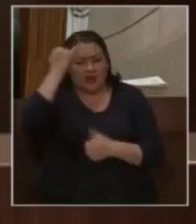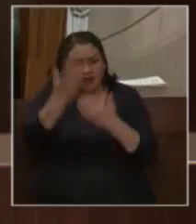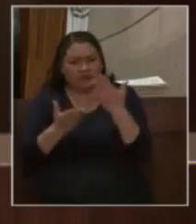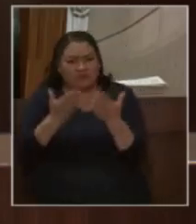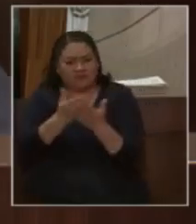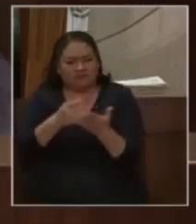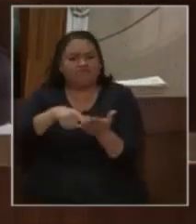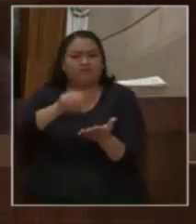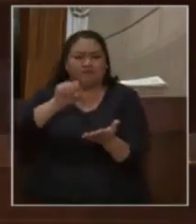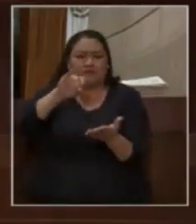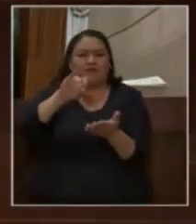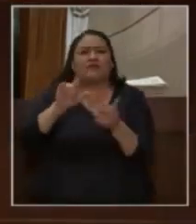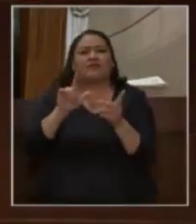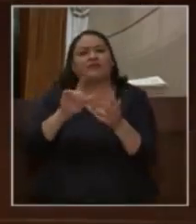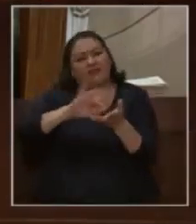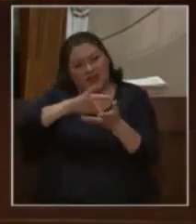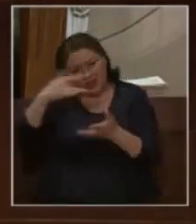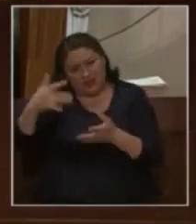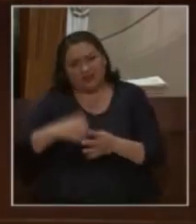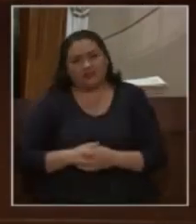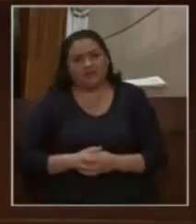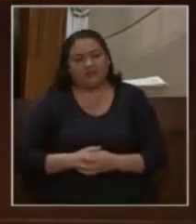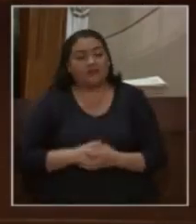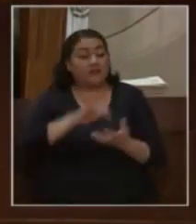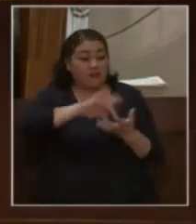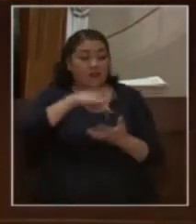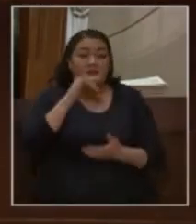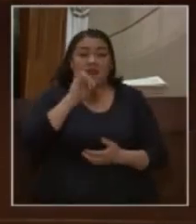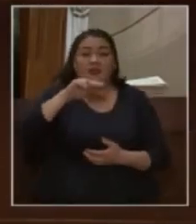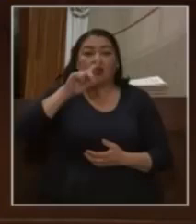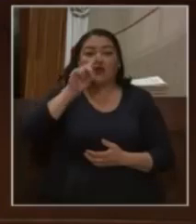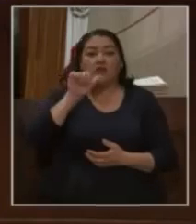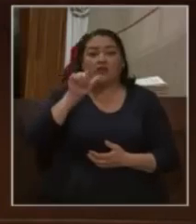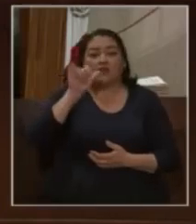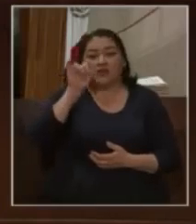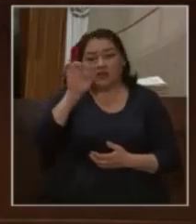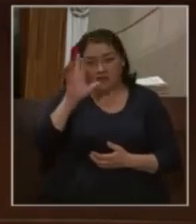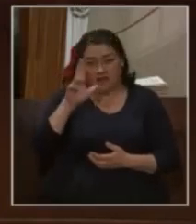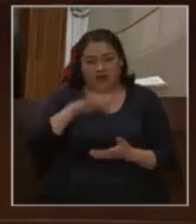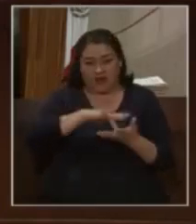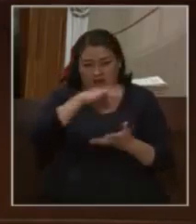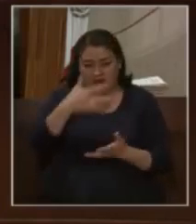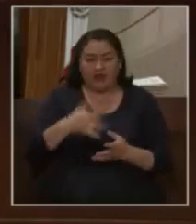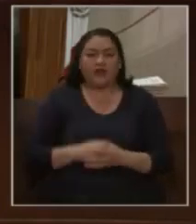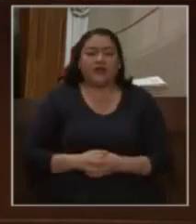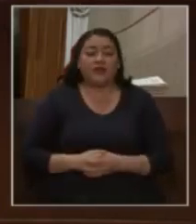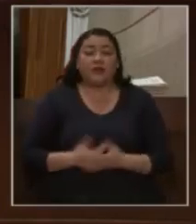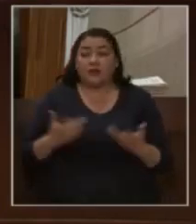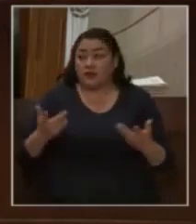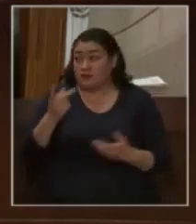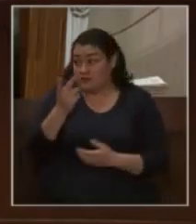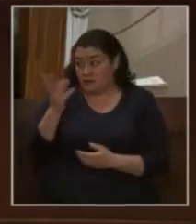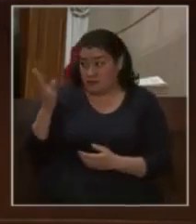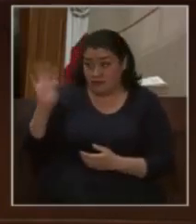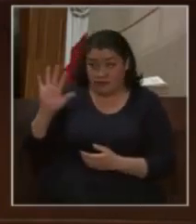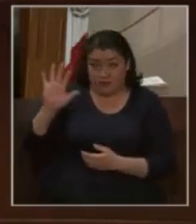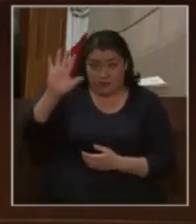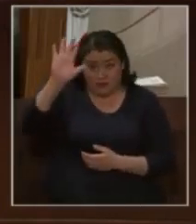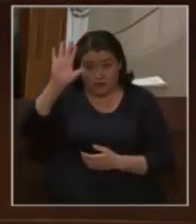proyecto. Gracias. Gracias, magistrado Indalfer Infante. Si hay alguna